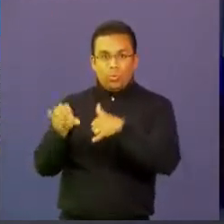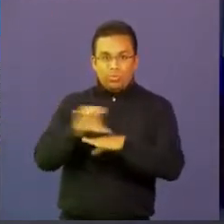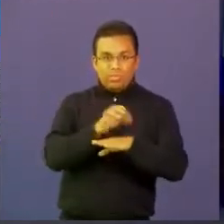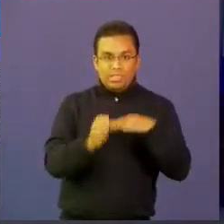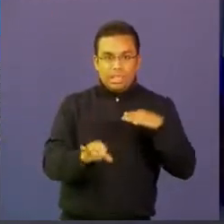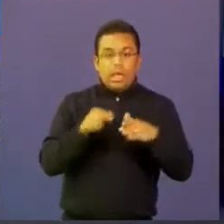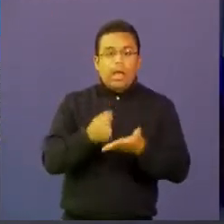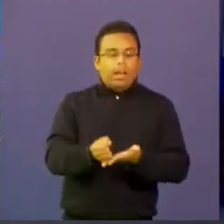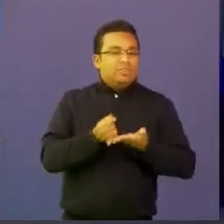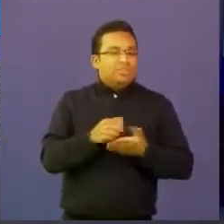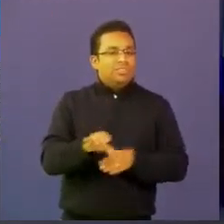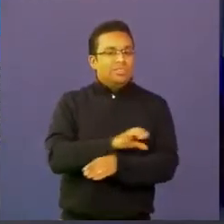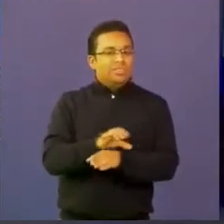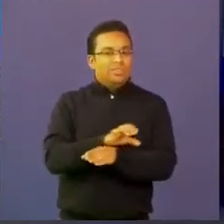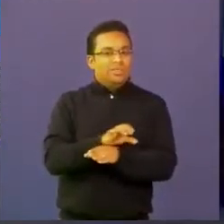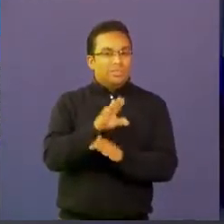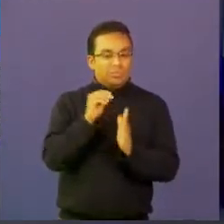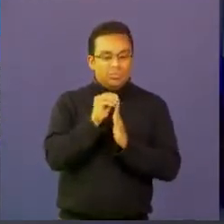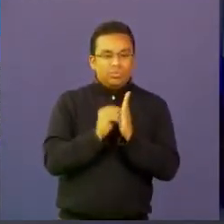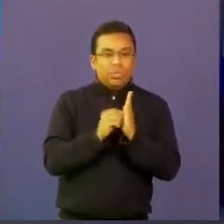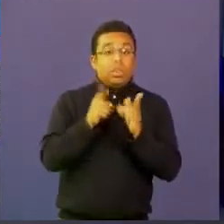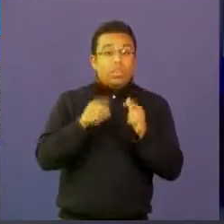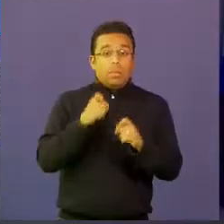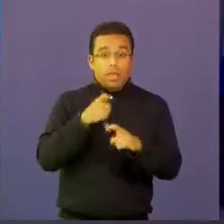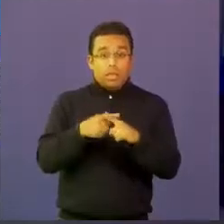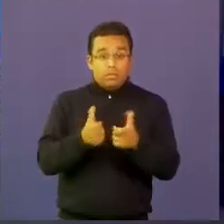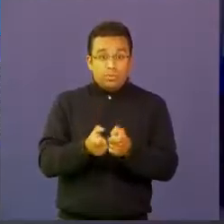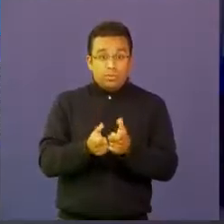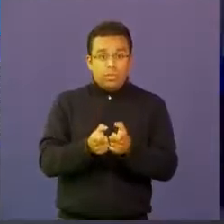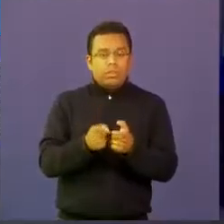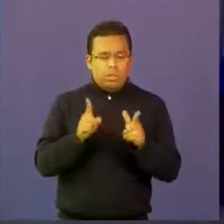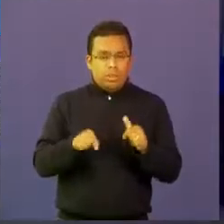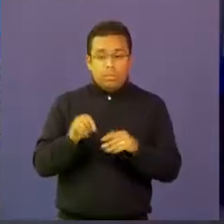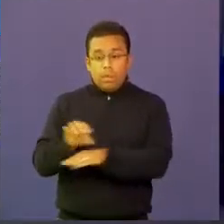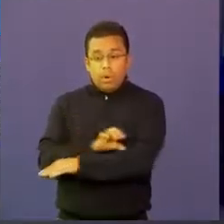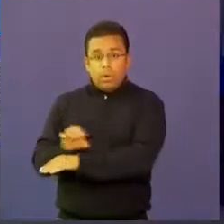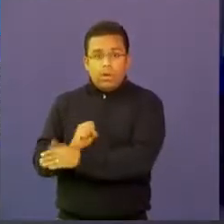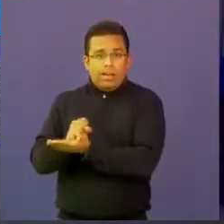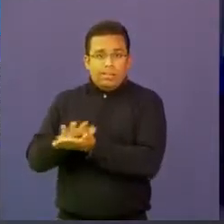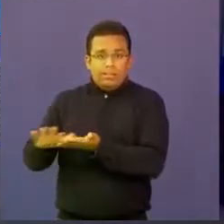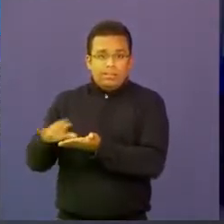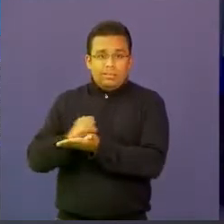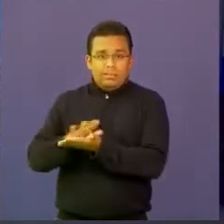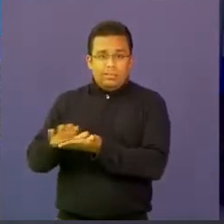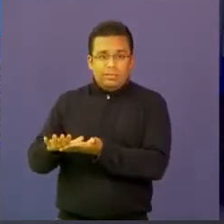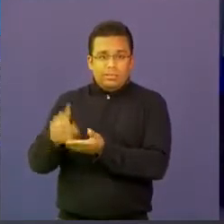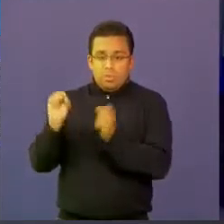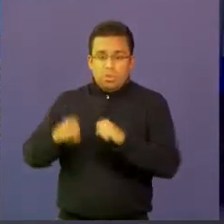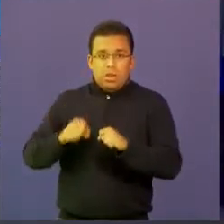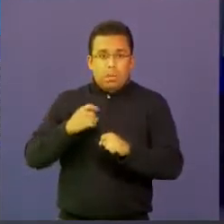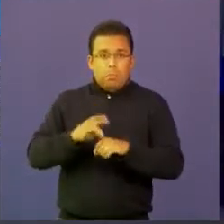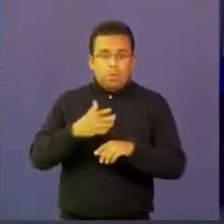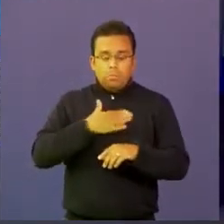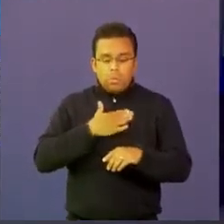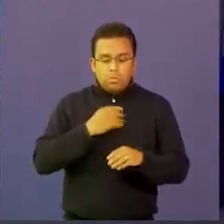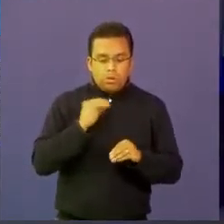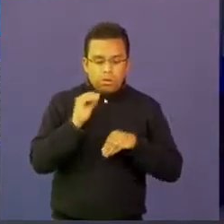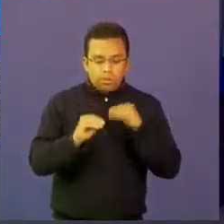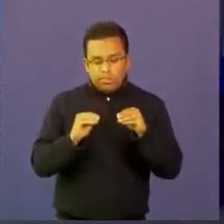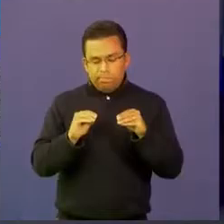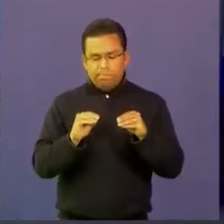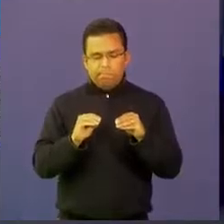computadores porque existe también en Xbox pero en computadores totalmente gratuita y les permite entonces crear de manera